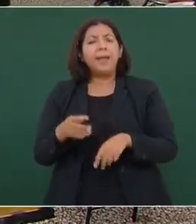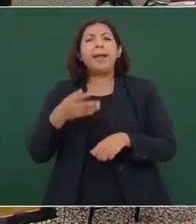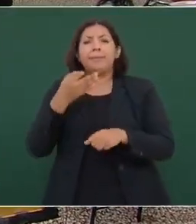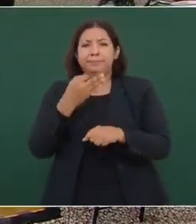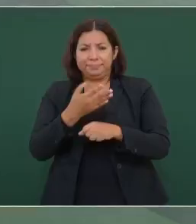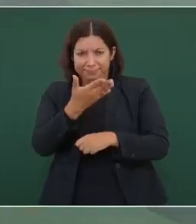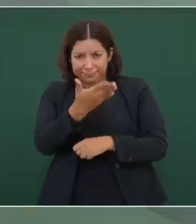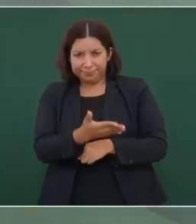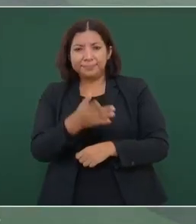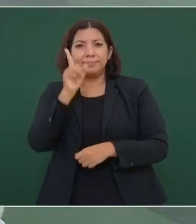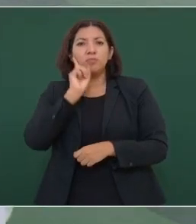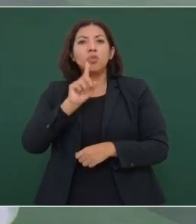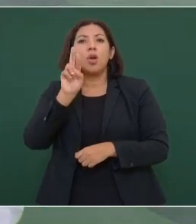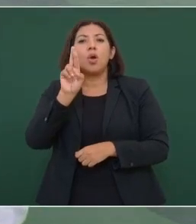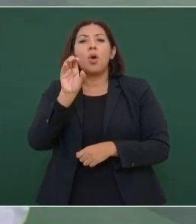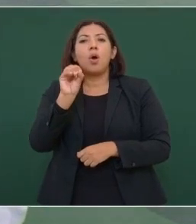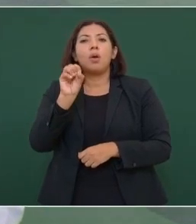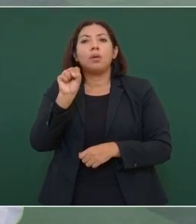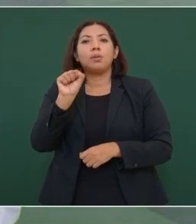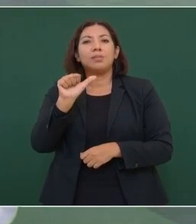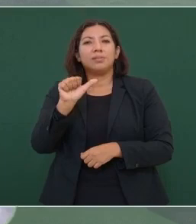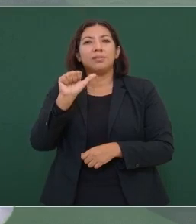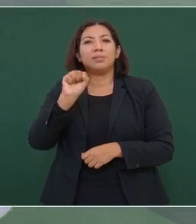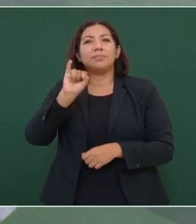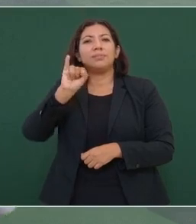que se